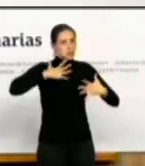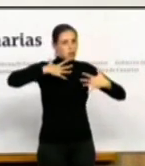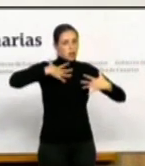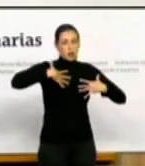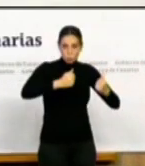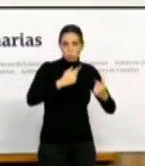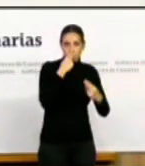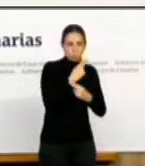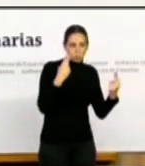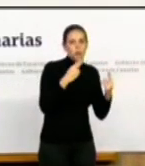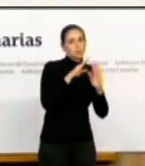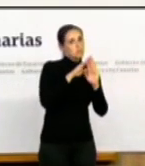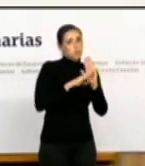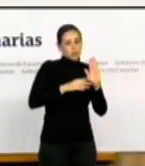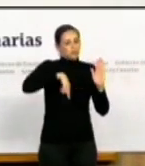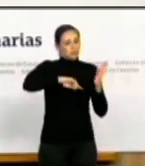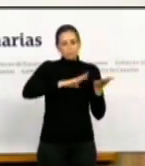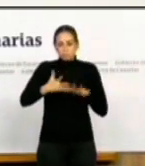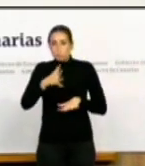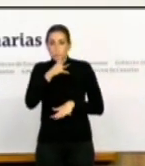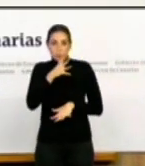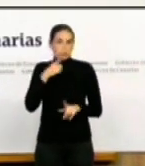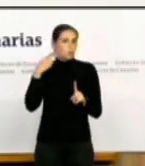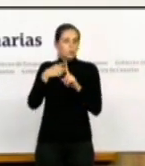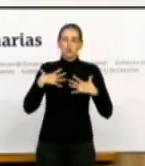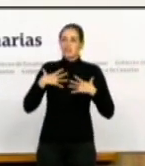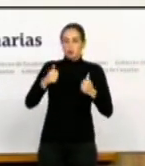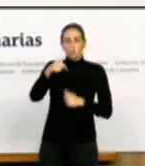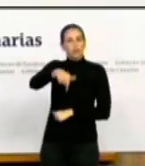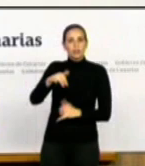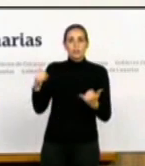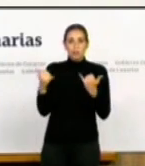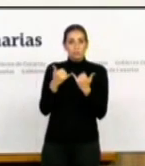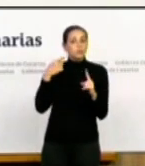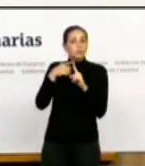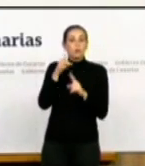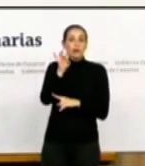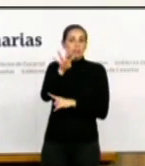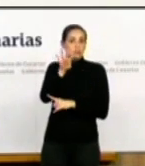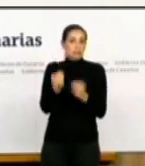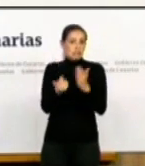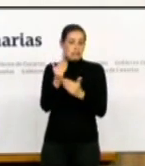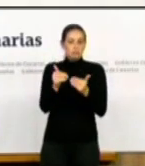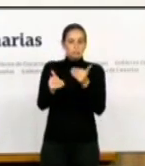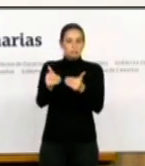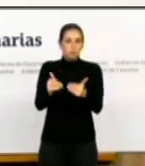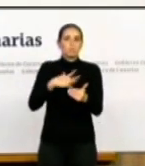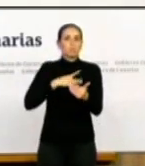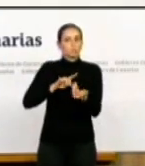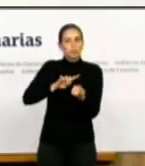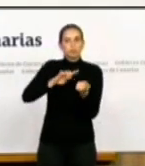que tomamos por el bien de la salud de la isla de Tenerife para que en 14 días las cosas puedan revertirse. Sabemos de